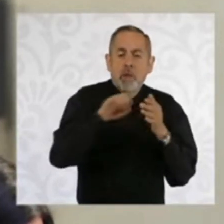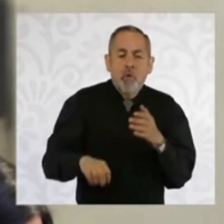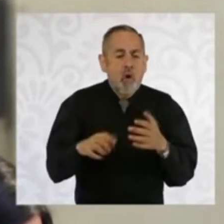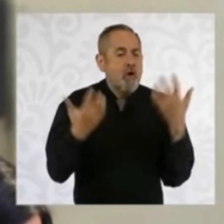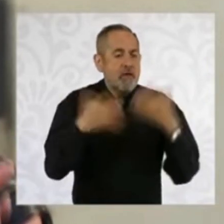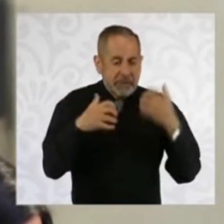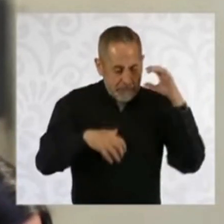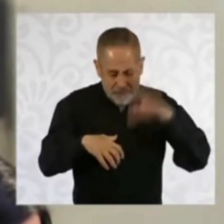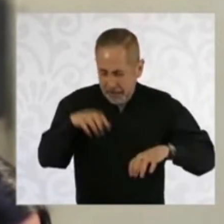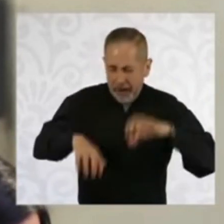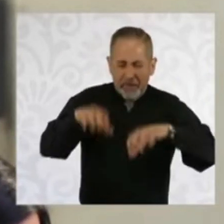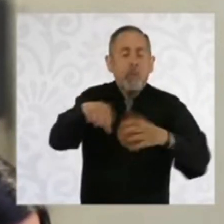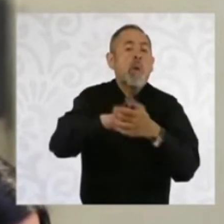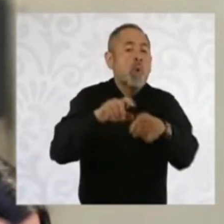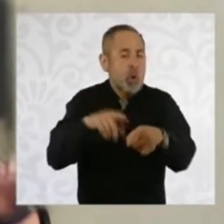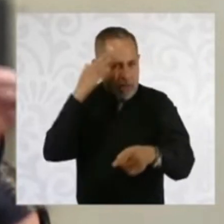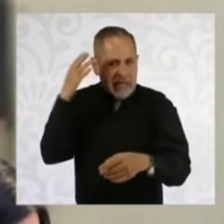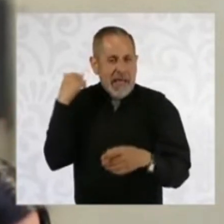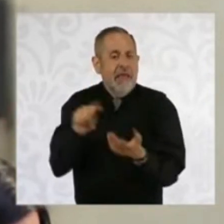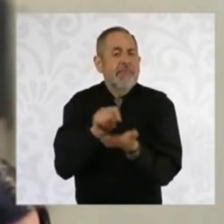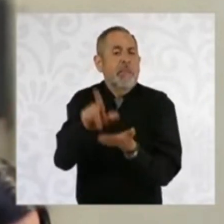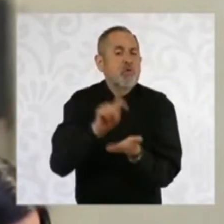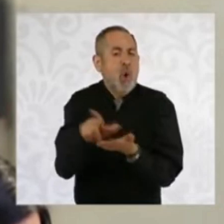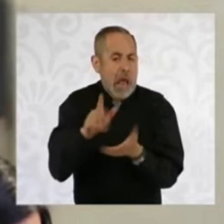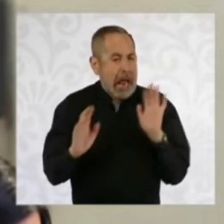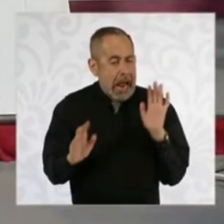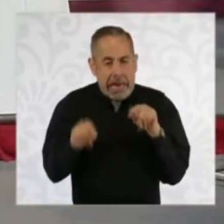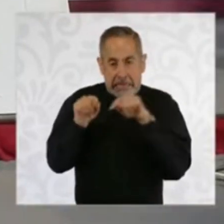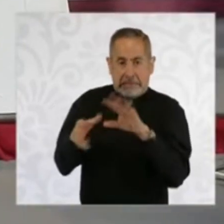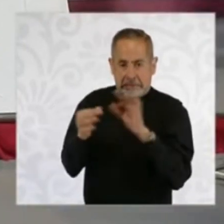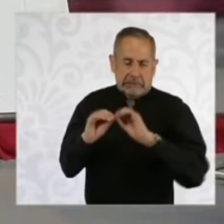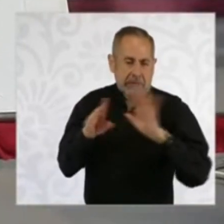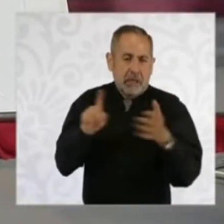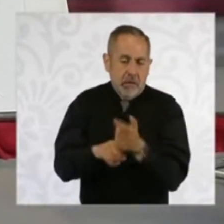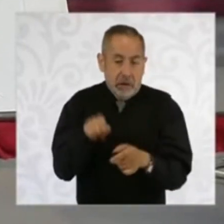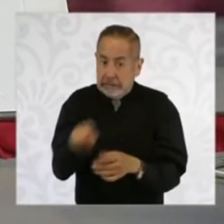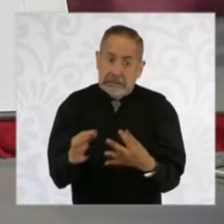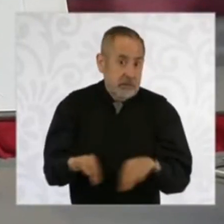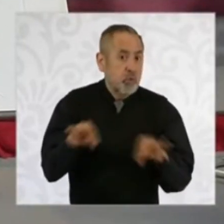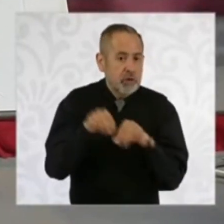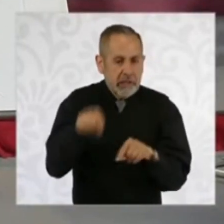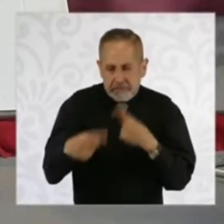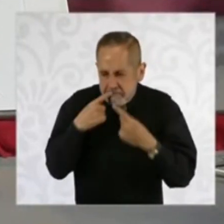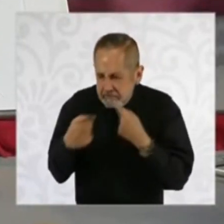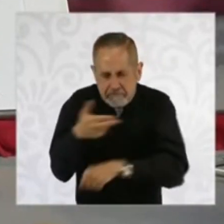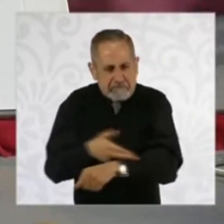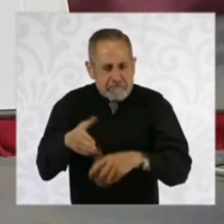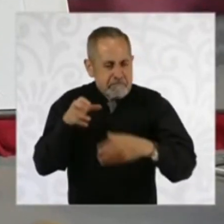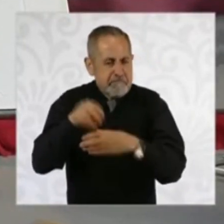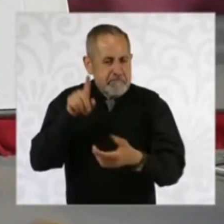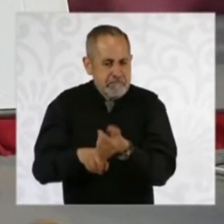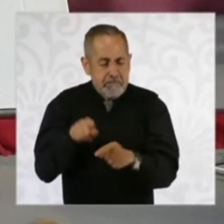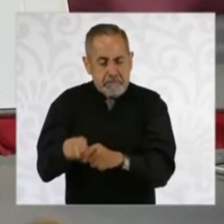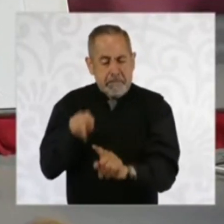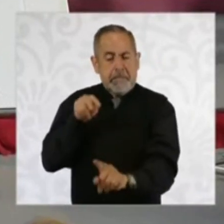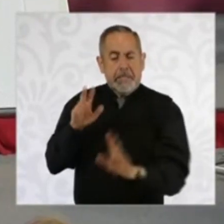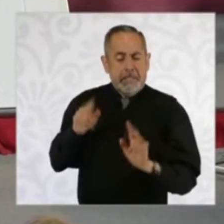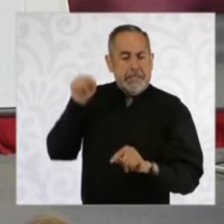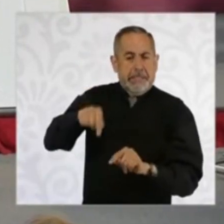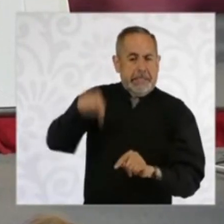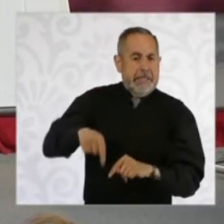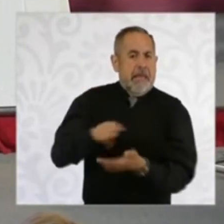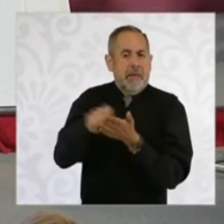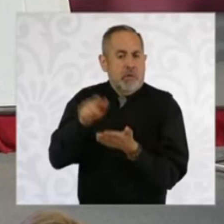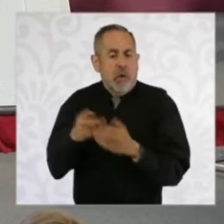que anunció en Tapachula, y precisamente me quiero referir a él por considerarlo de vital importancia en este sentido, en una perspectiva de atención,